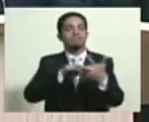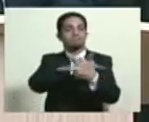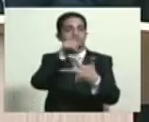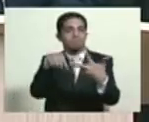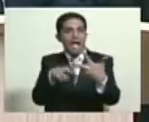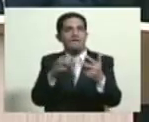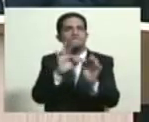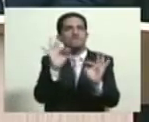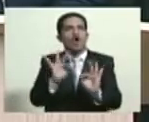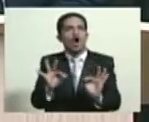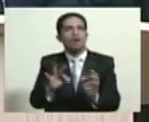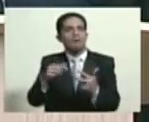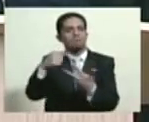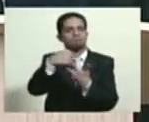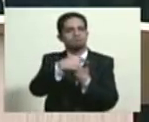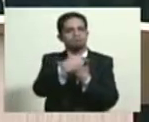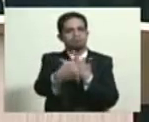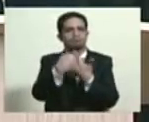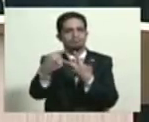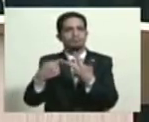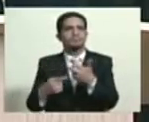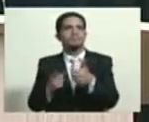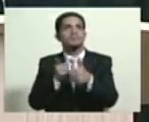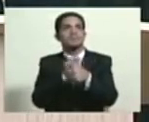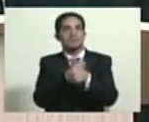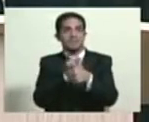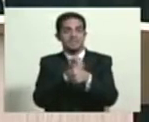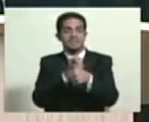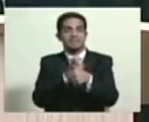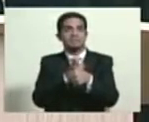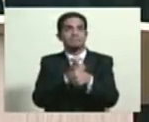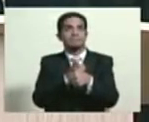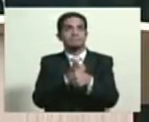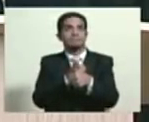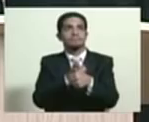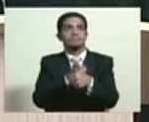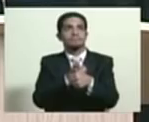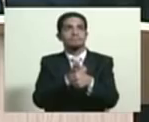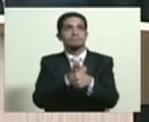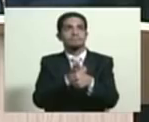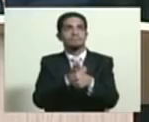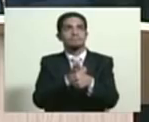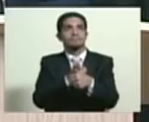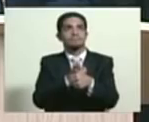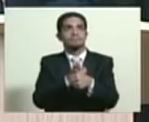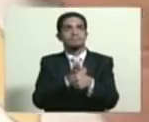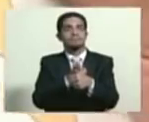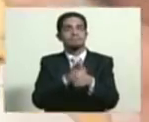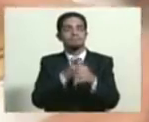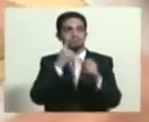de transmisión de la electricidad. Unas grandes autopistas, que son las llamadas autopistas de